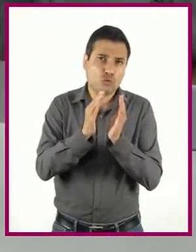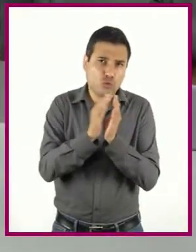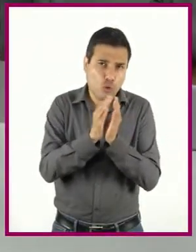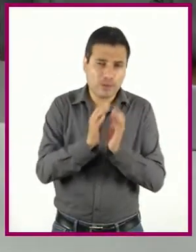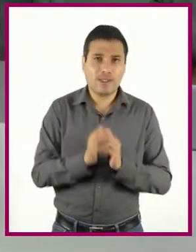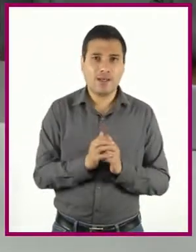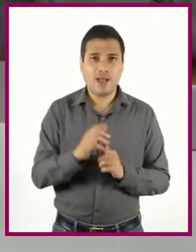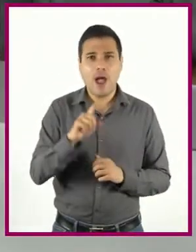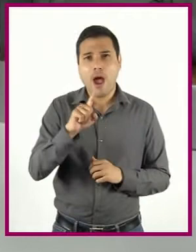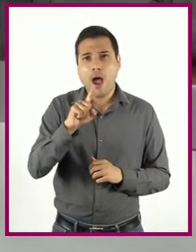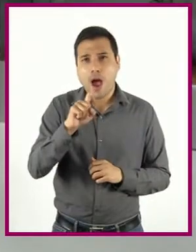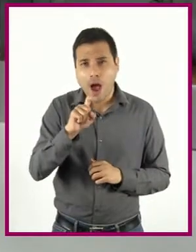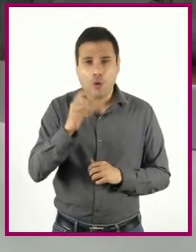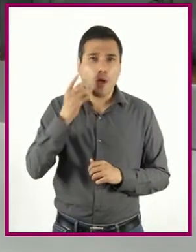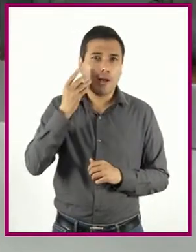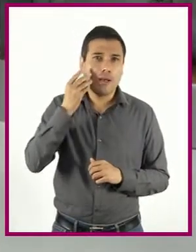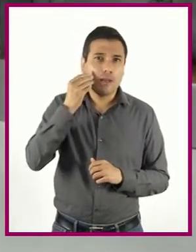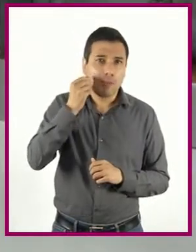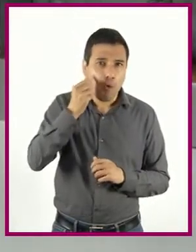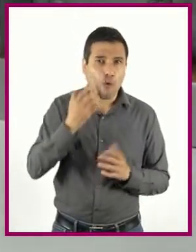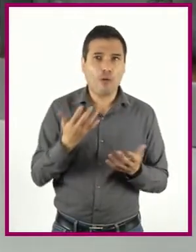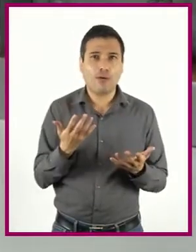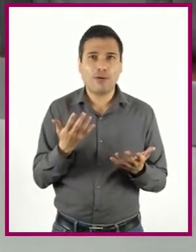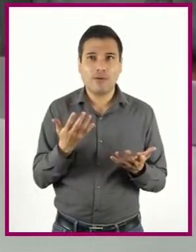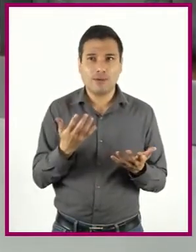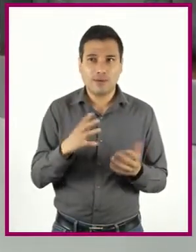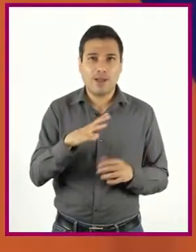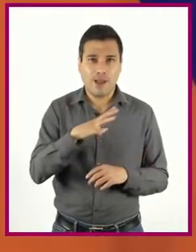y la agüita de limón que hacía mi mami.